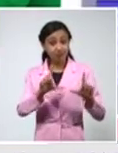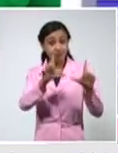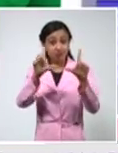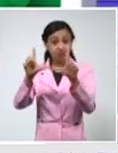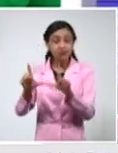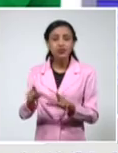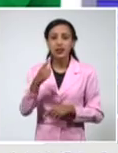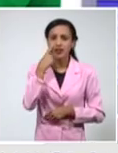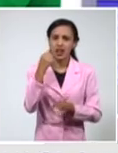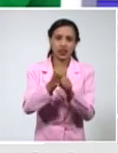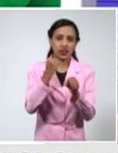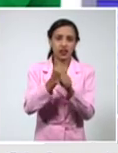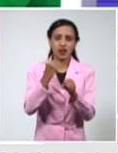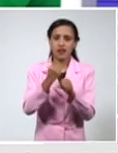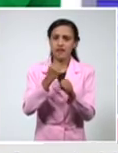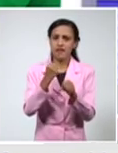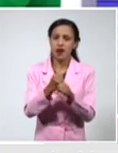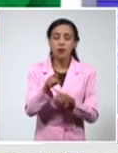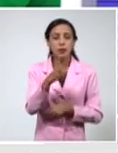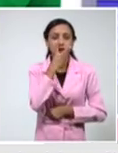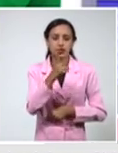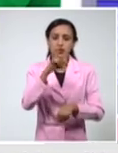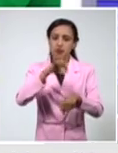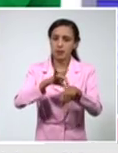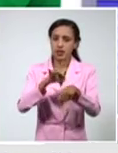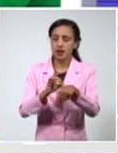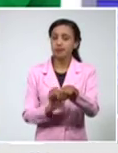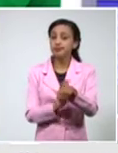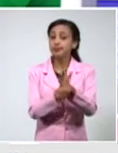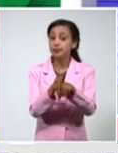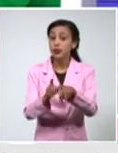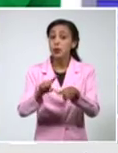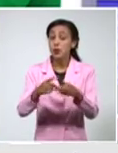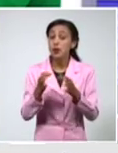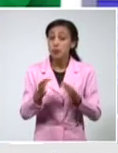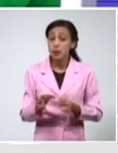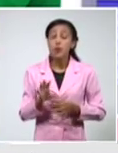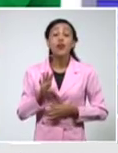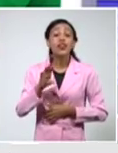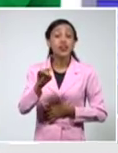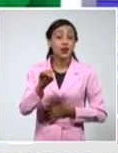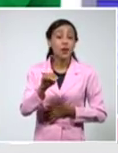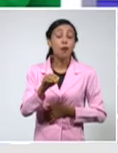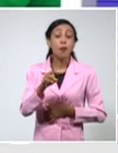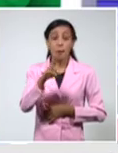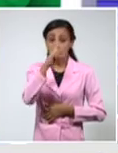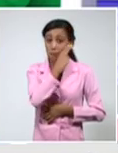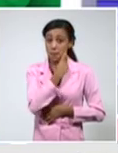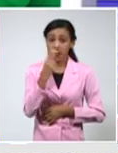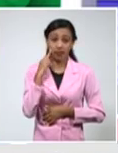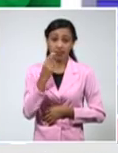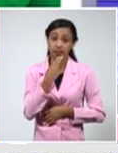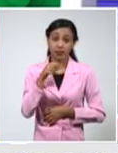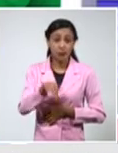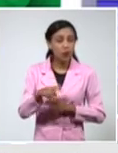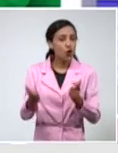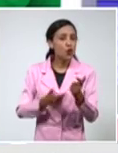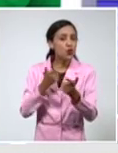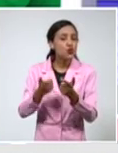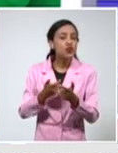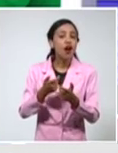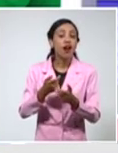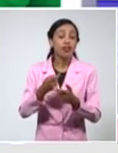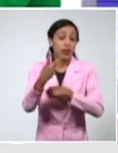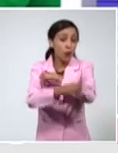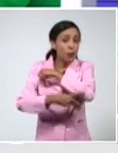el trabajo, en la batalla de la COVID. Porque como dijera Martí, las campañas de los pueblos solo son débiles